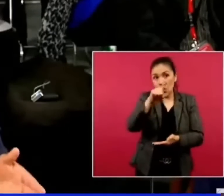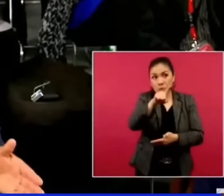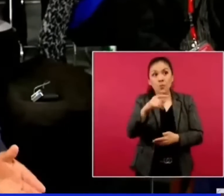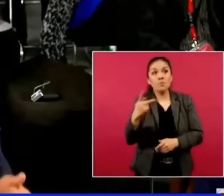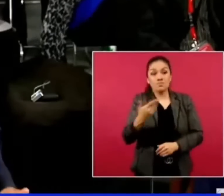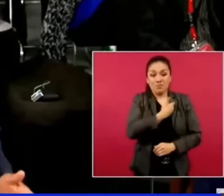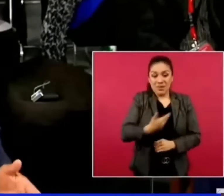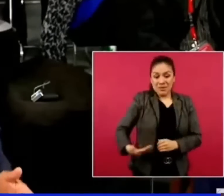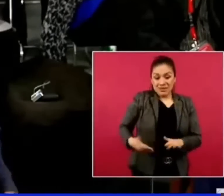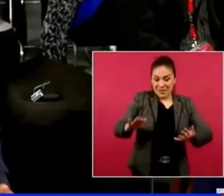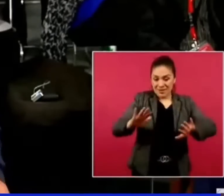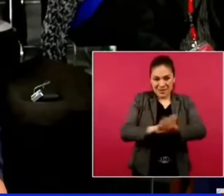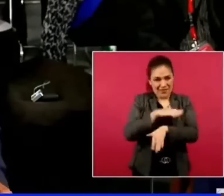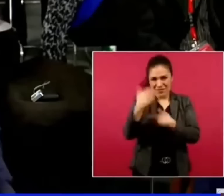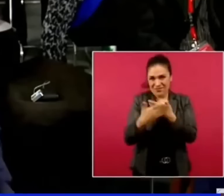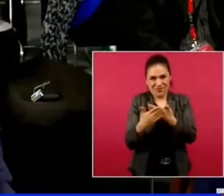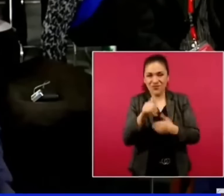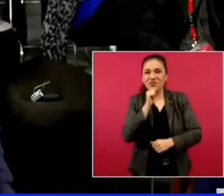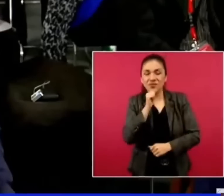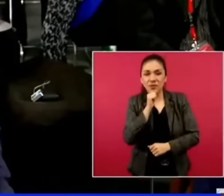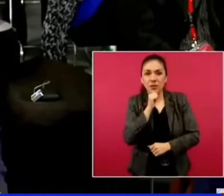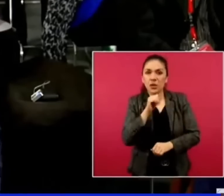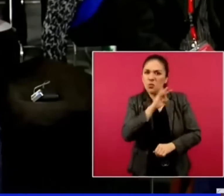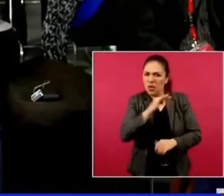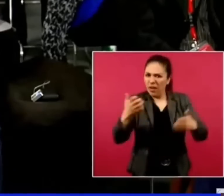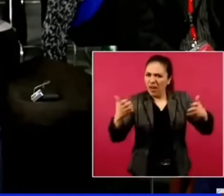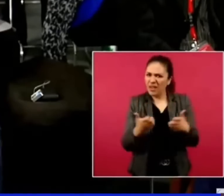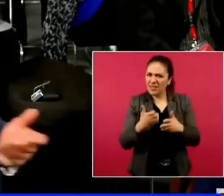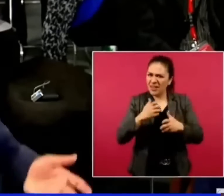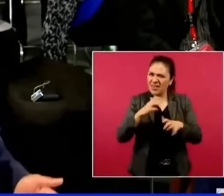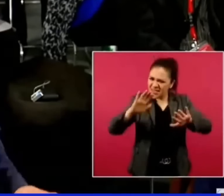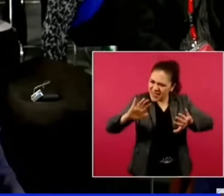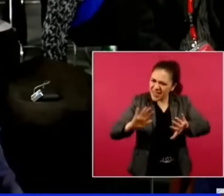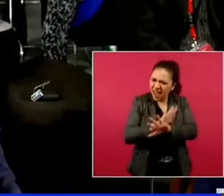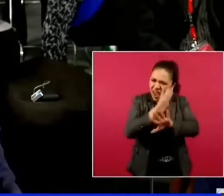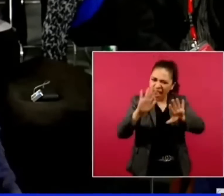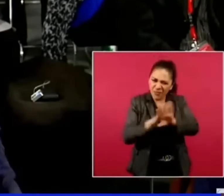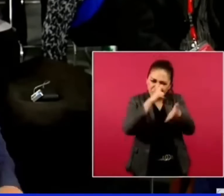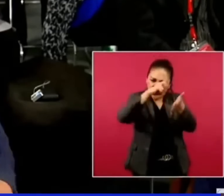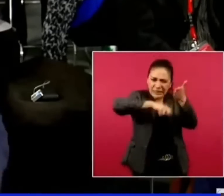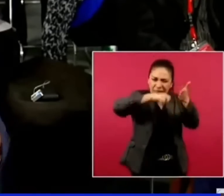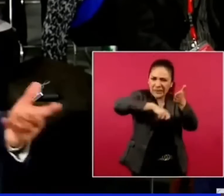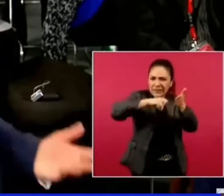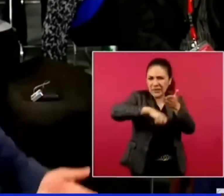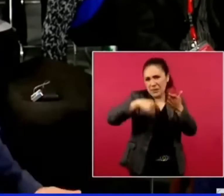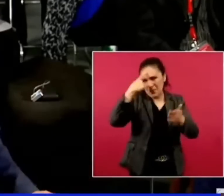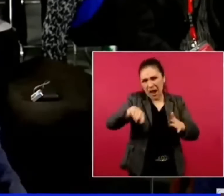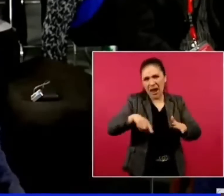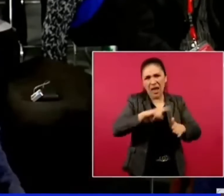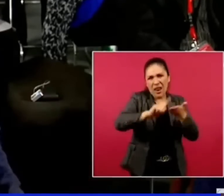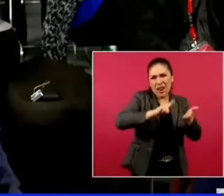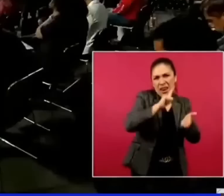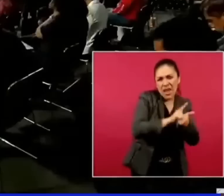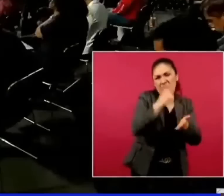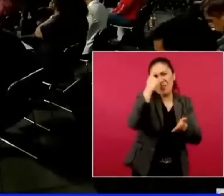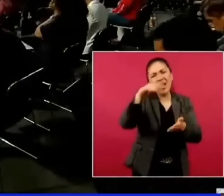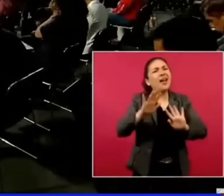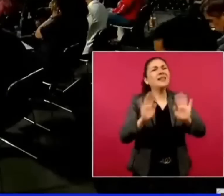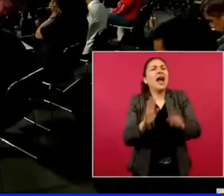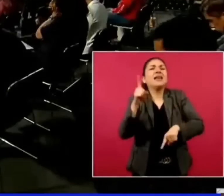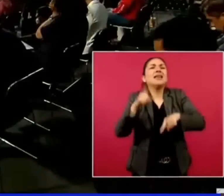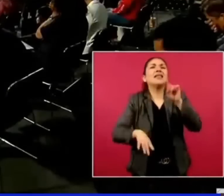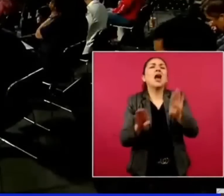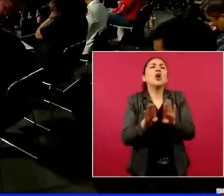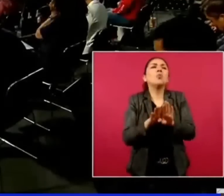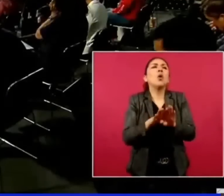se haga una reforma judicial de gran calado y se acaben todo lo que hay, las denuncias que aquí le traen